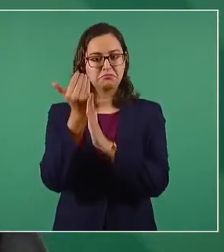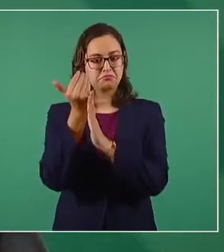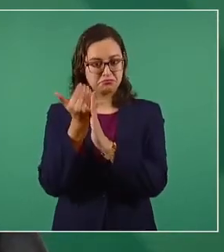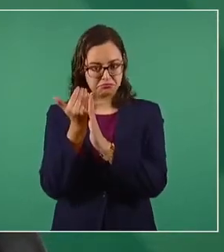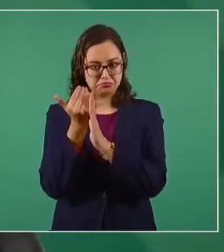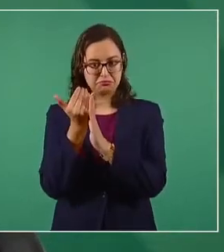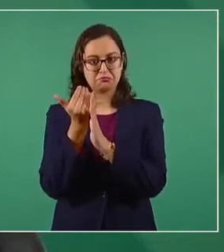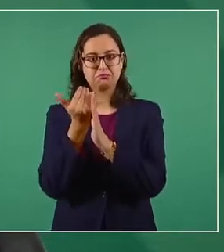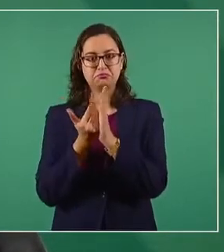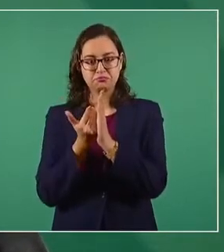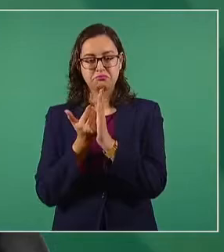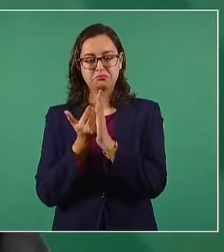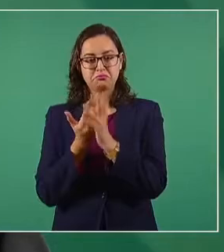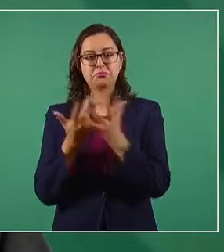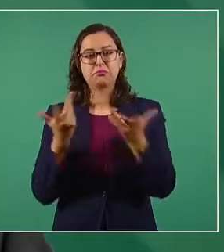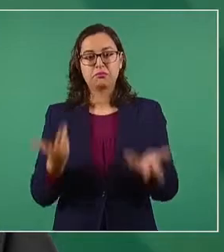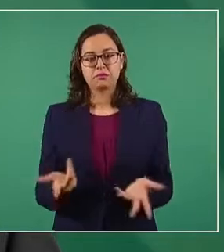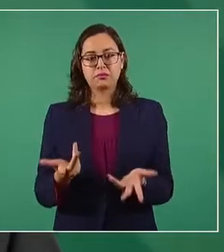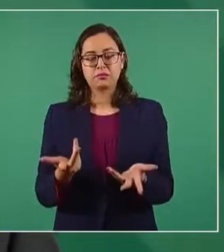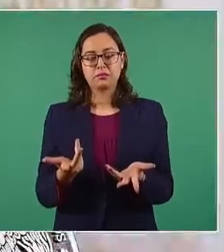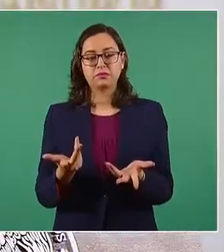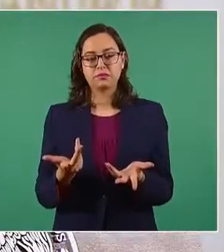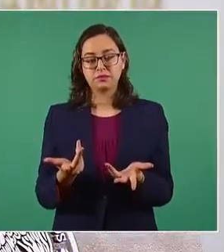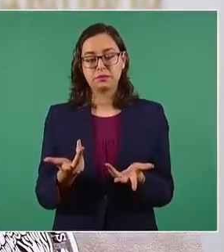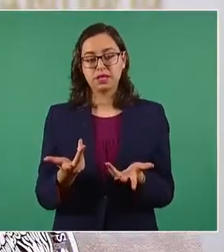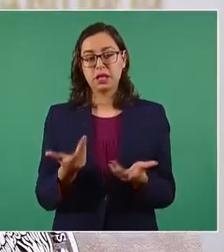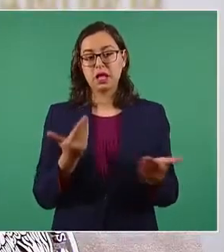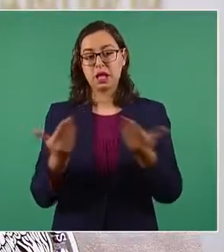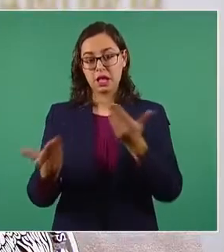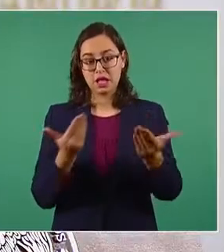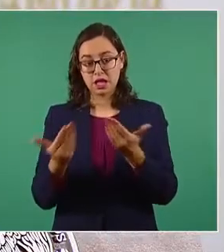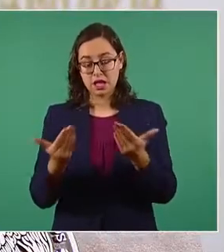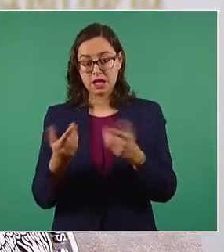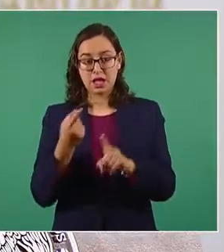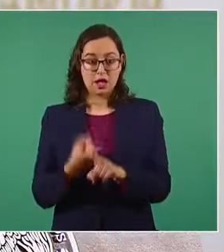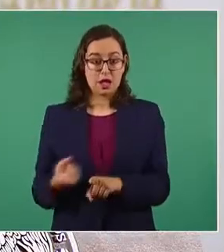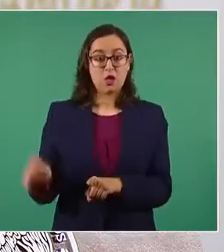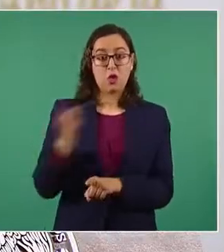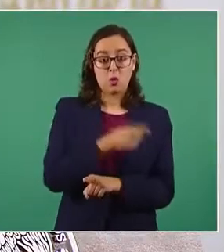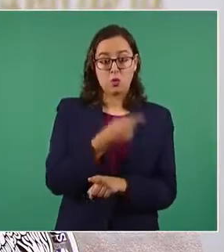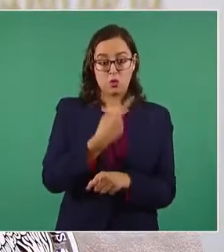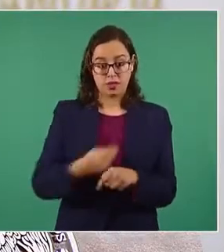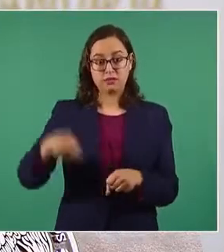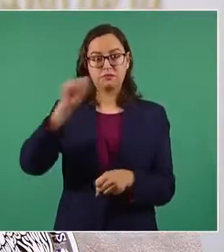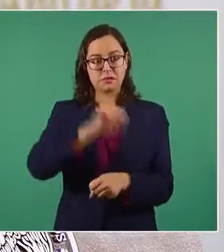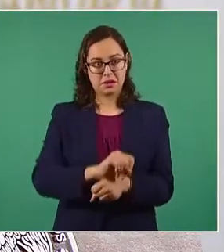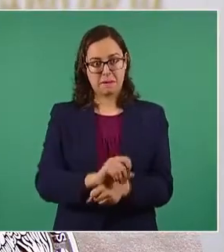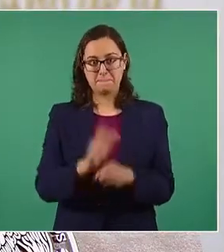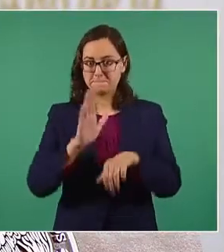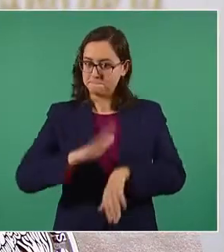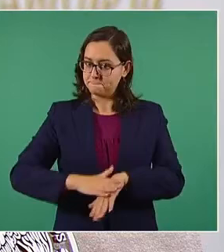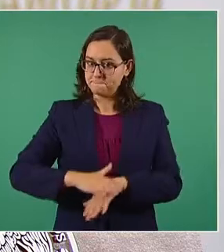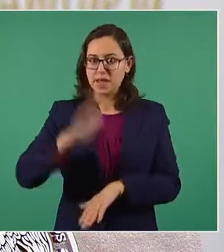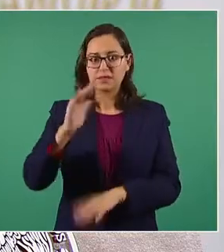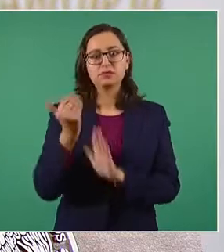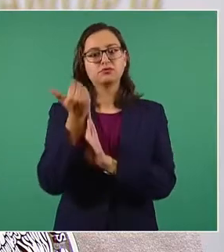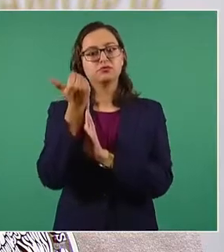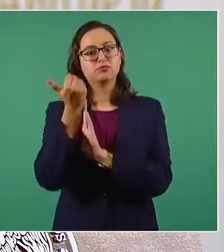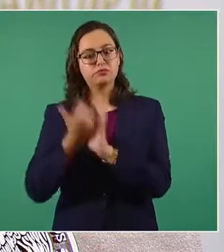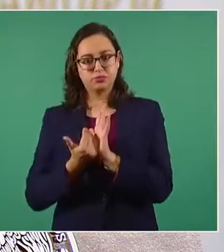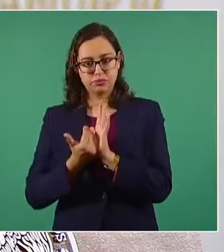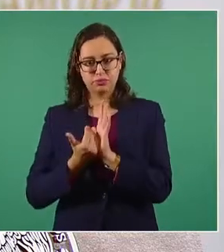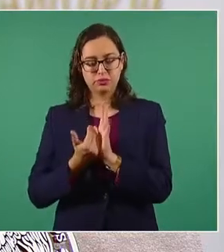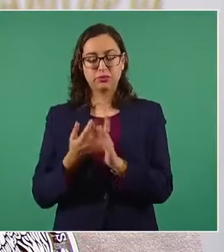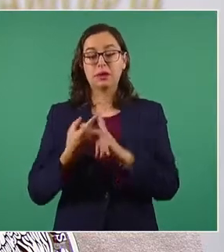casos registrados, casos estimados, con respecto a la semana previa es aún mayor. Empezamos la semana